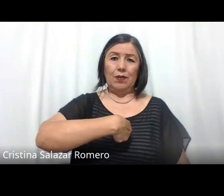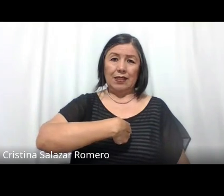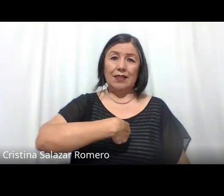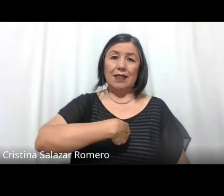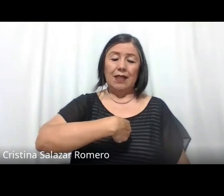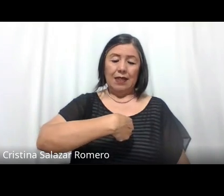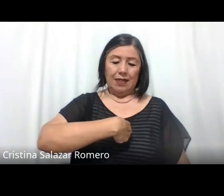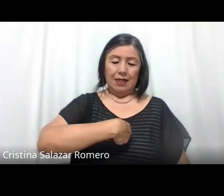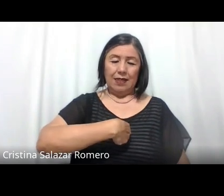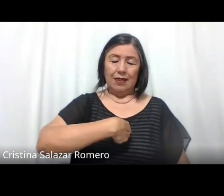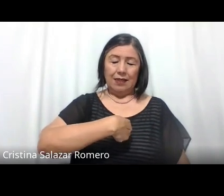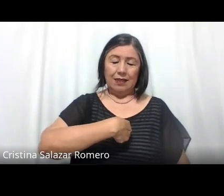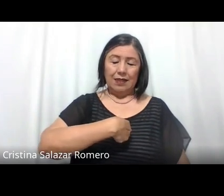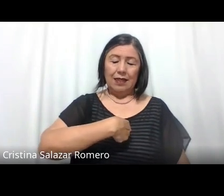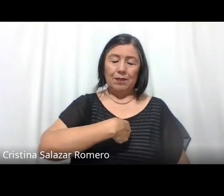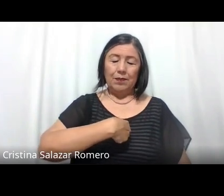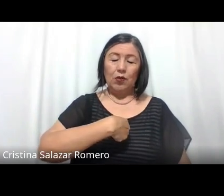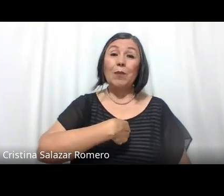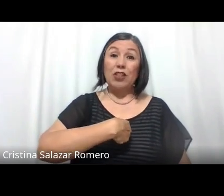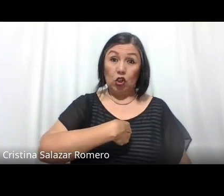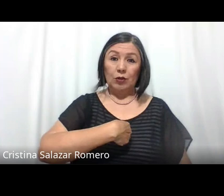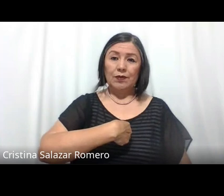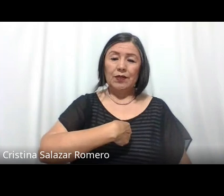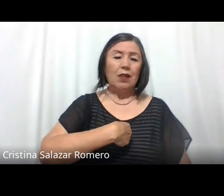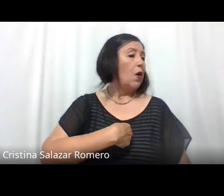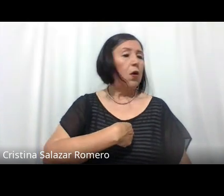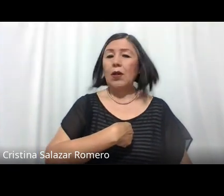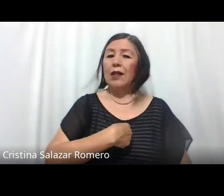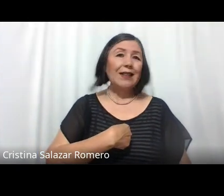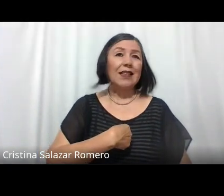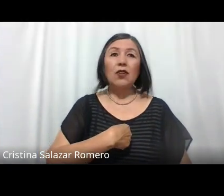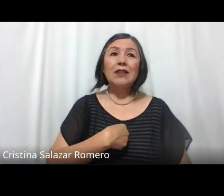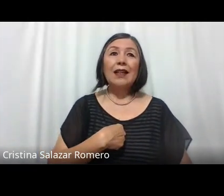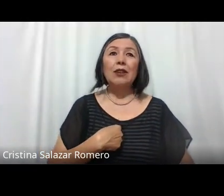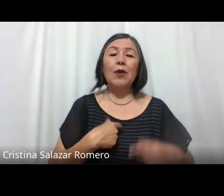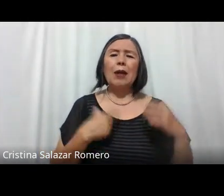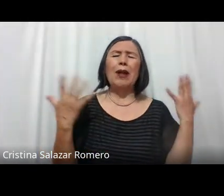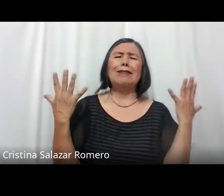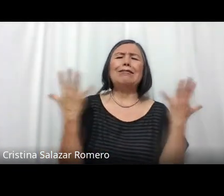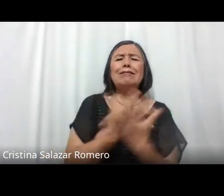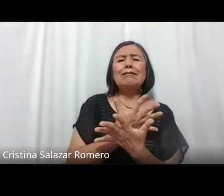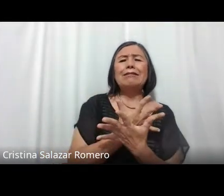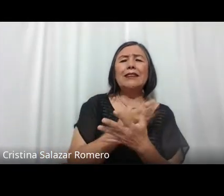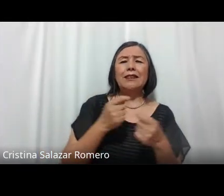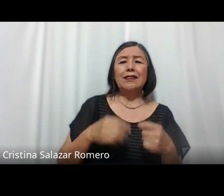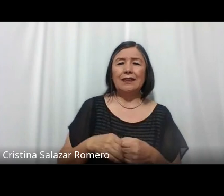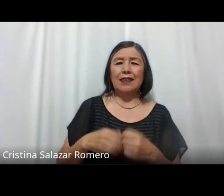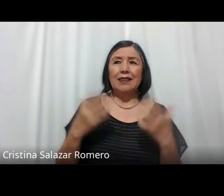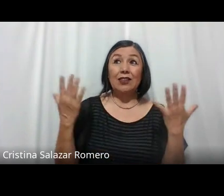ejemplo, este es el pronombre yo, ¿sí? O que no hacen contacto, por ejemplo,